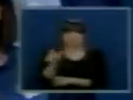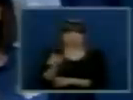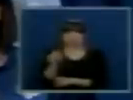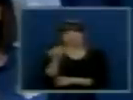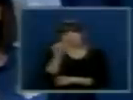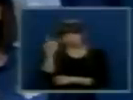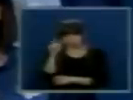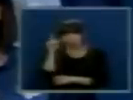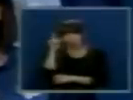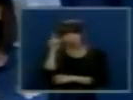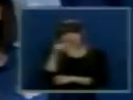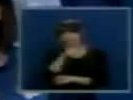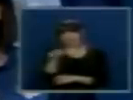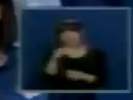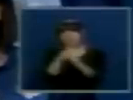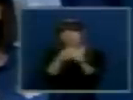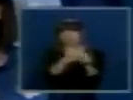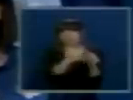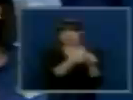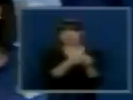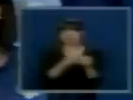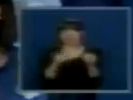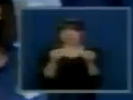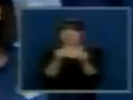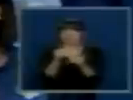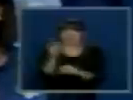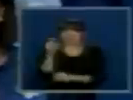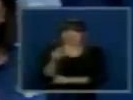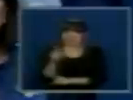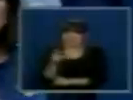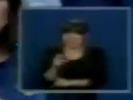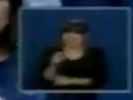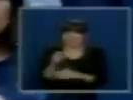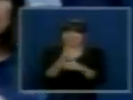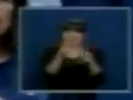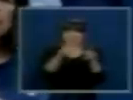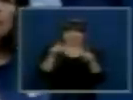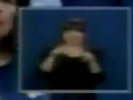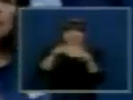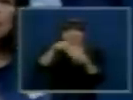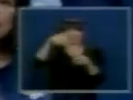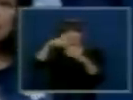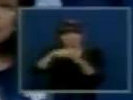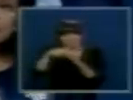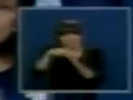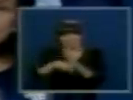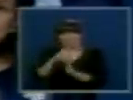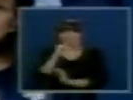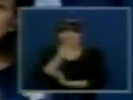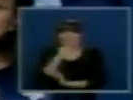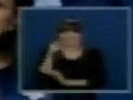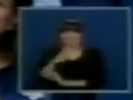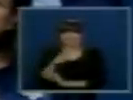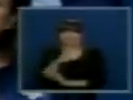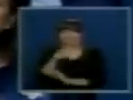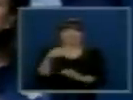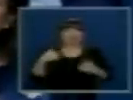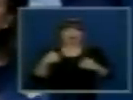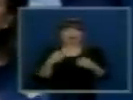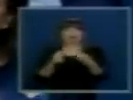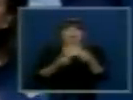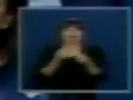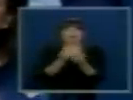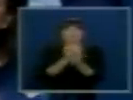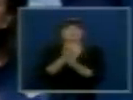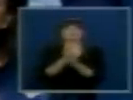lógico, ellos mismos, los más necesitados entre los más necesitados, ni siquiera tienen medios para reclamar del IMAS